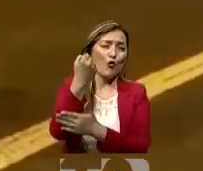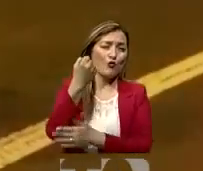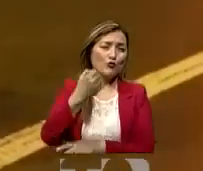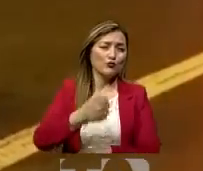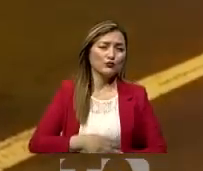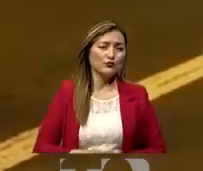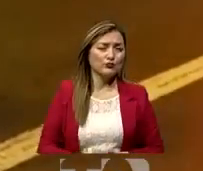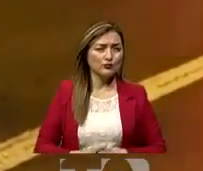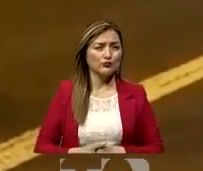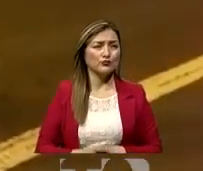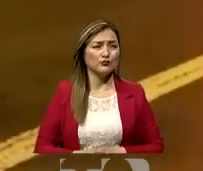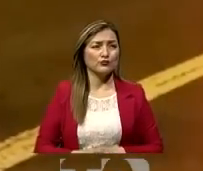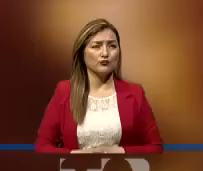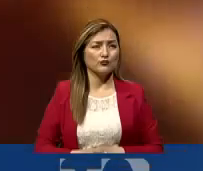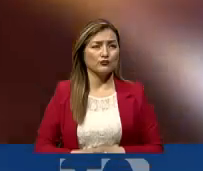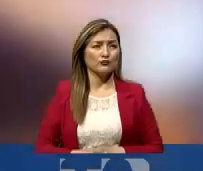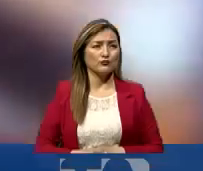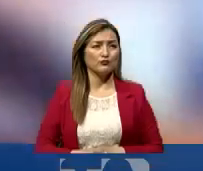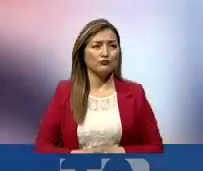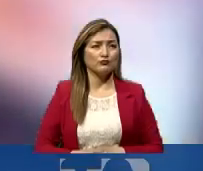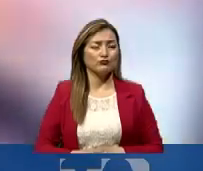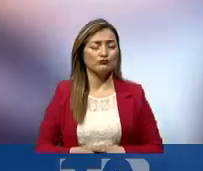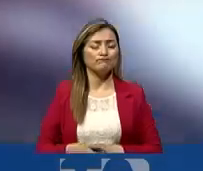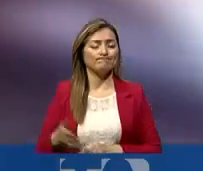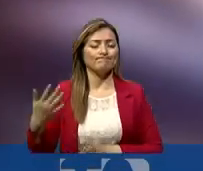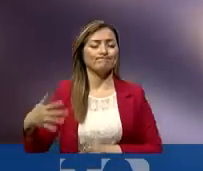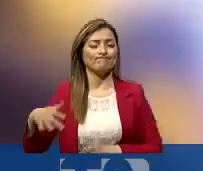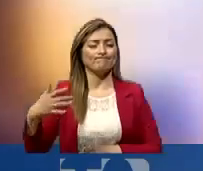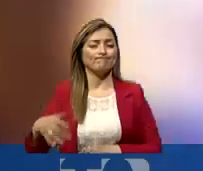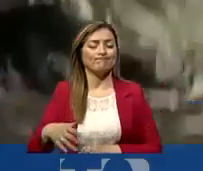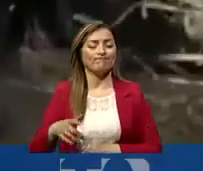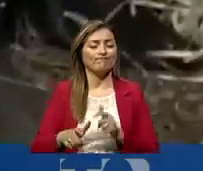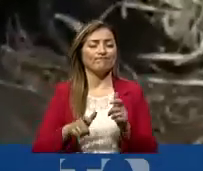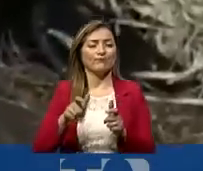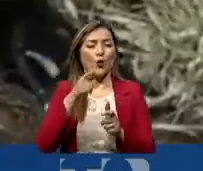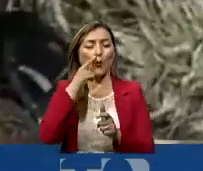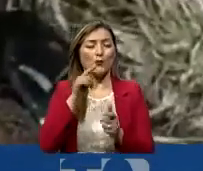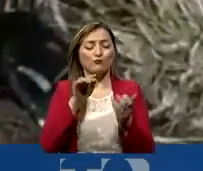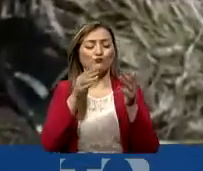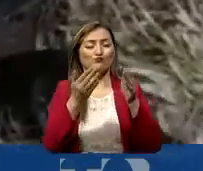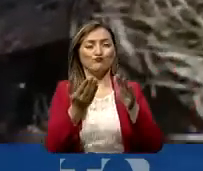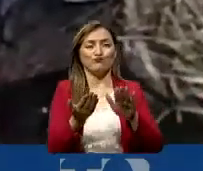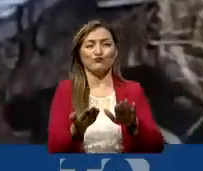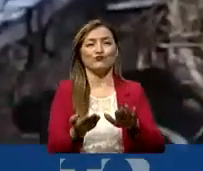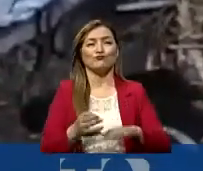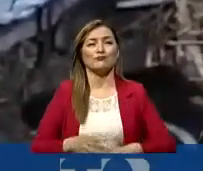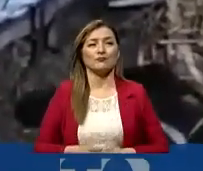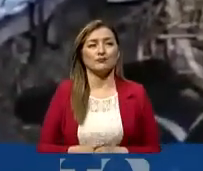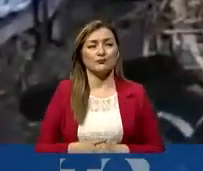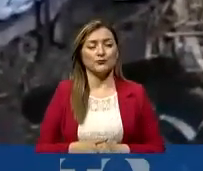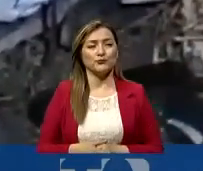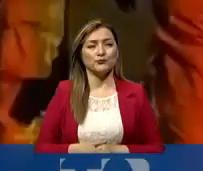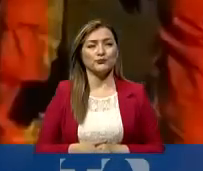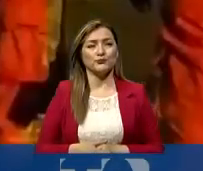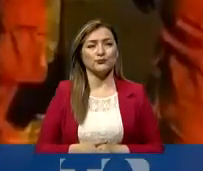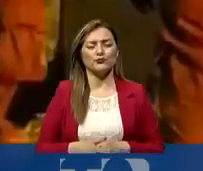Resultó mortal el choque entre este taxi y una camioneta doble cabina. 2 personas de sexo masculino murieron. El trágico suceso